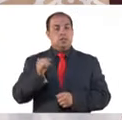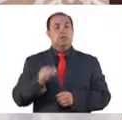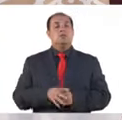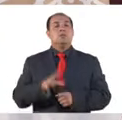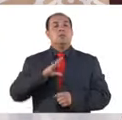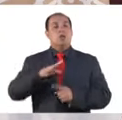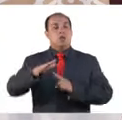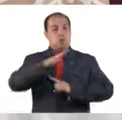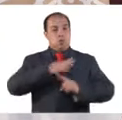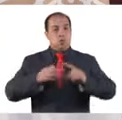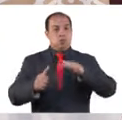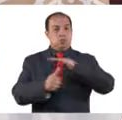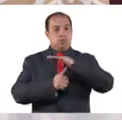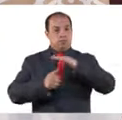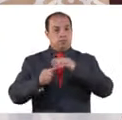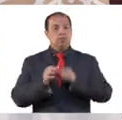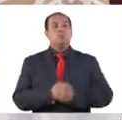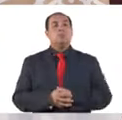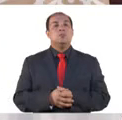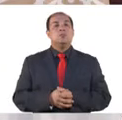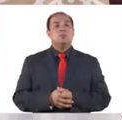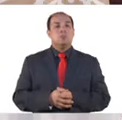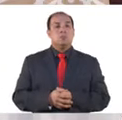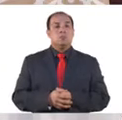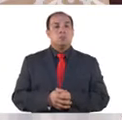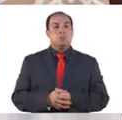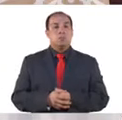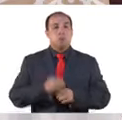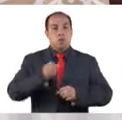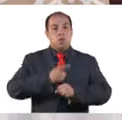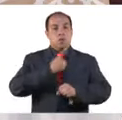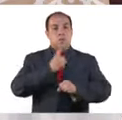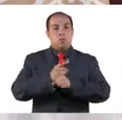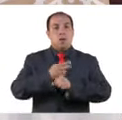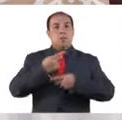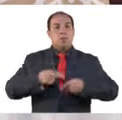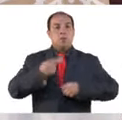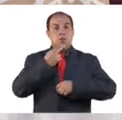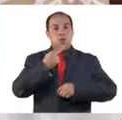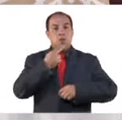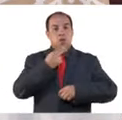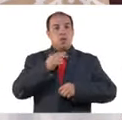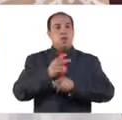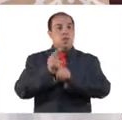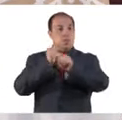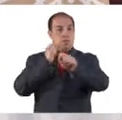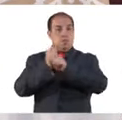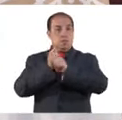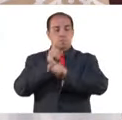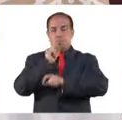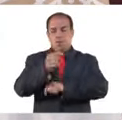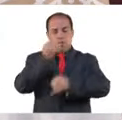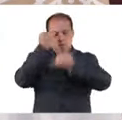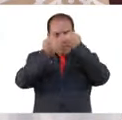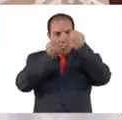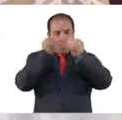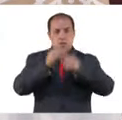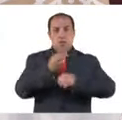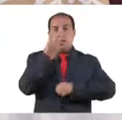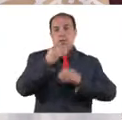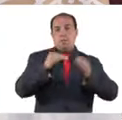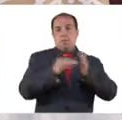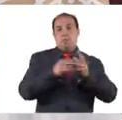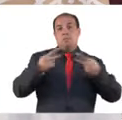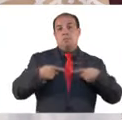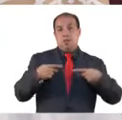la pandemia, y en parte queríamos darle una opción a usuarios de transporte público. Lo mismo, imaginemos el equivalente, 3.000